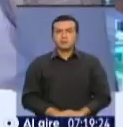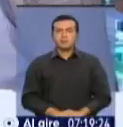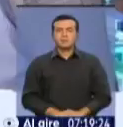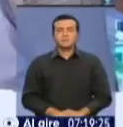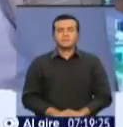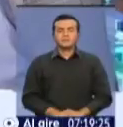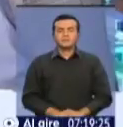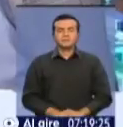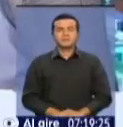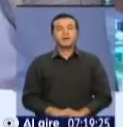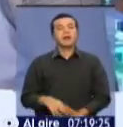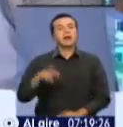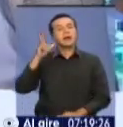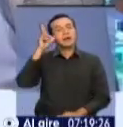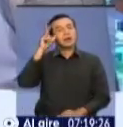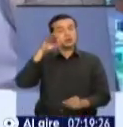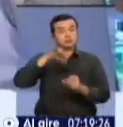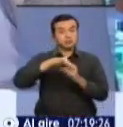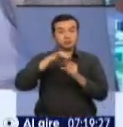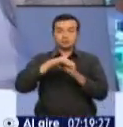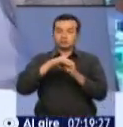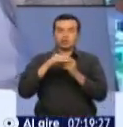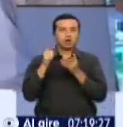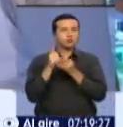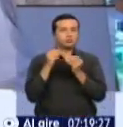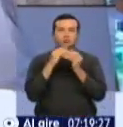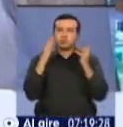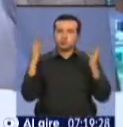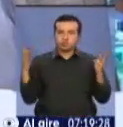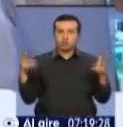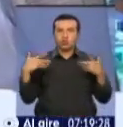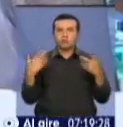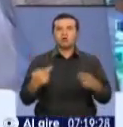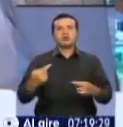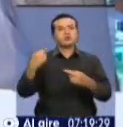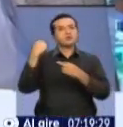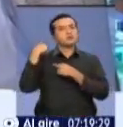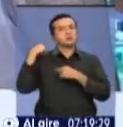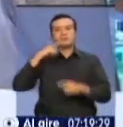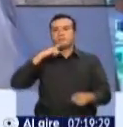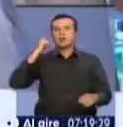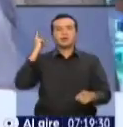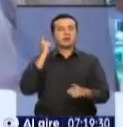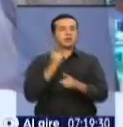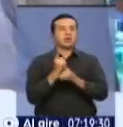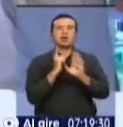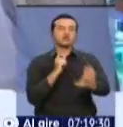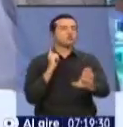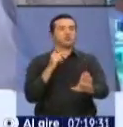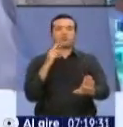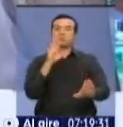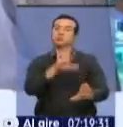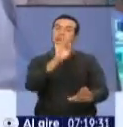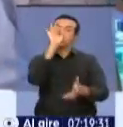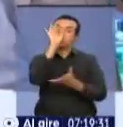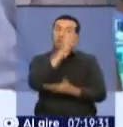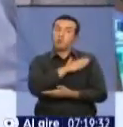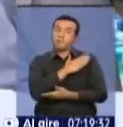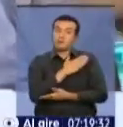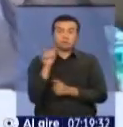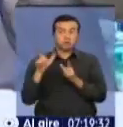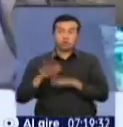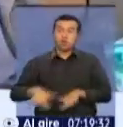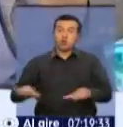Yo creo que la elección popular tiene una gran ventaja. Crea la responsabilidad fiduciaria de la confianza de